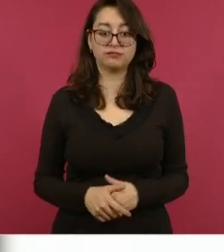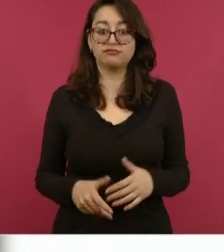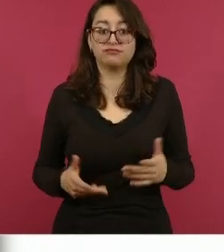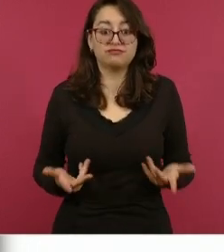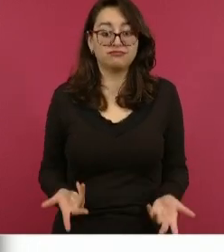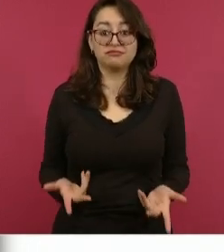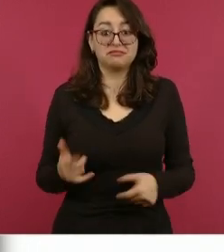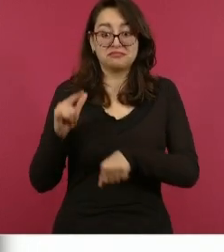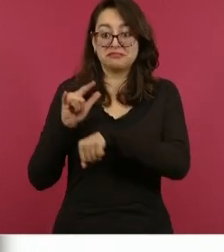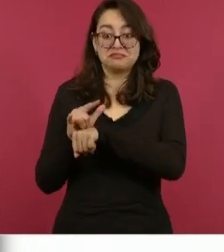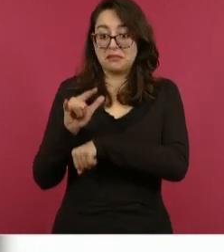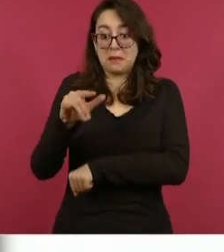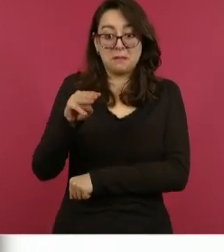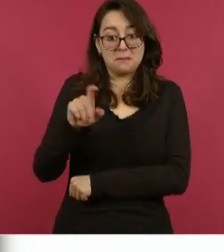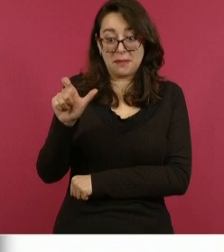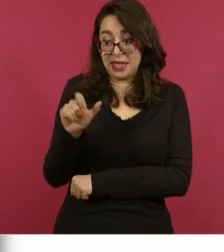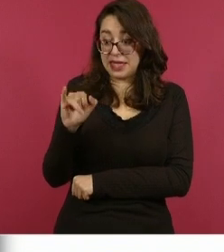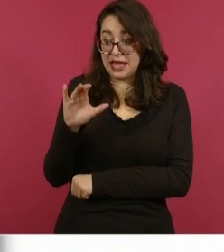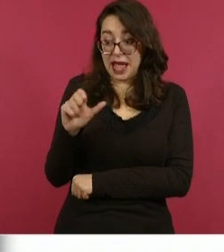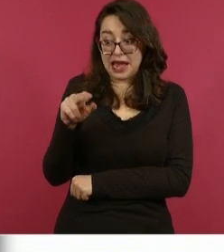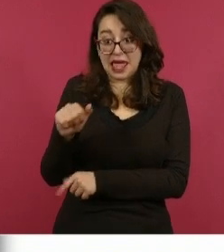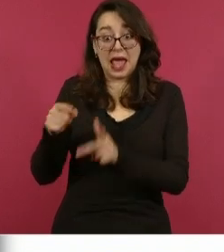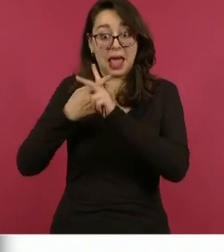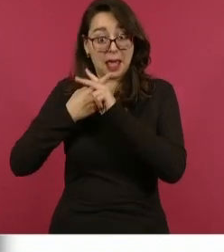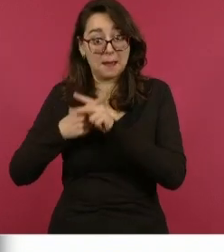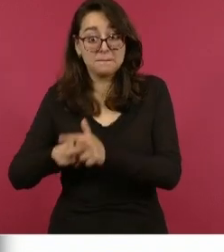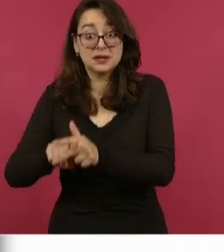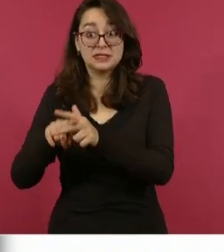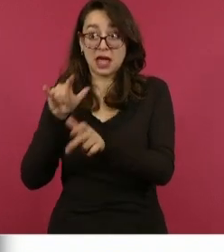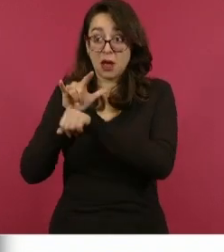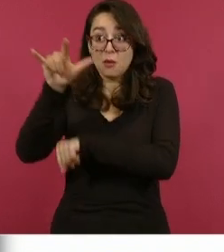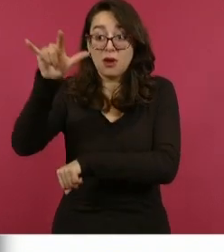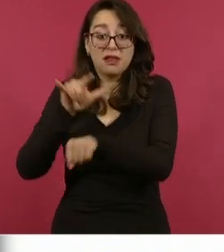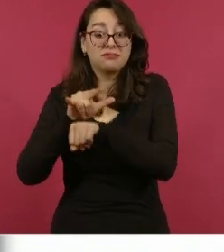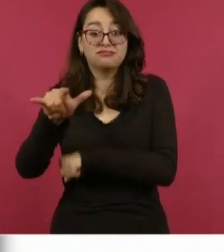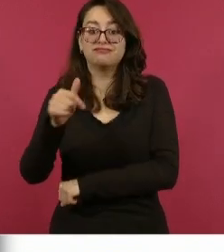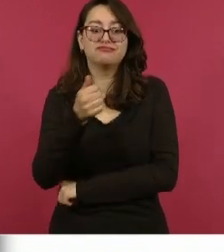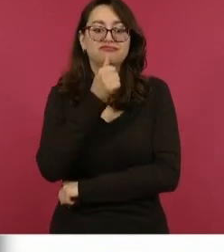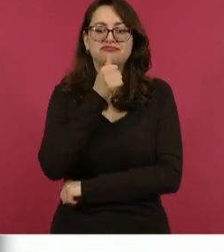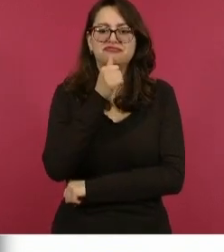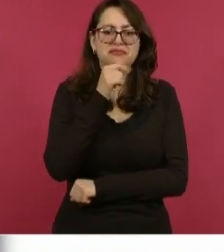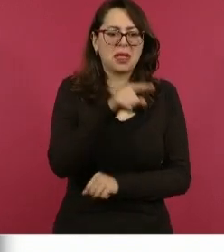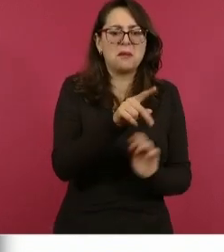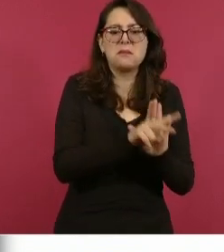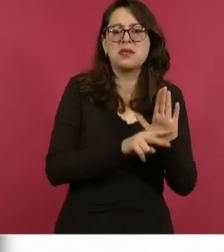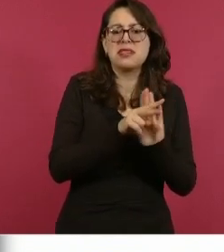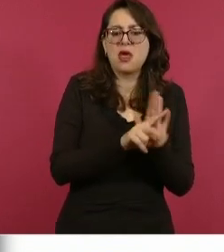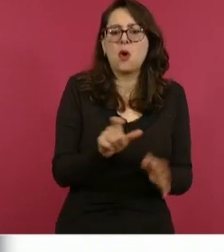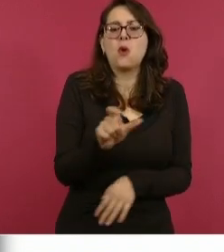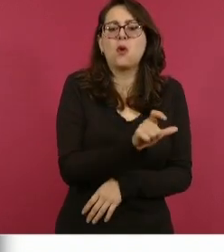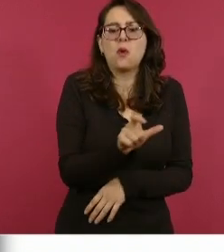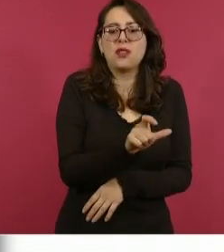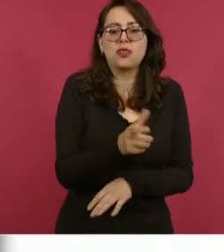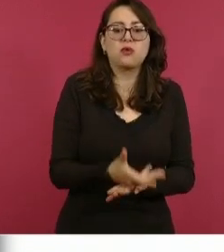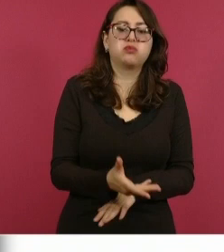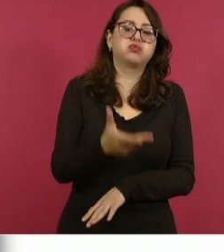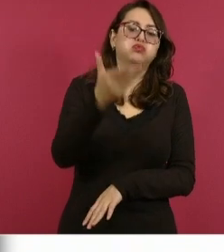no realiza vuelos. En realidad, el video que circula en redes sociales data de 2020 y corresponde al